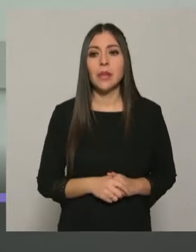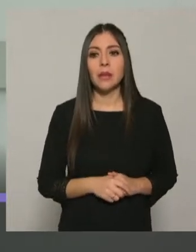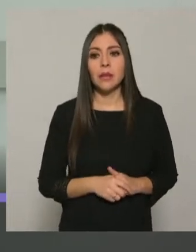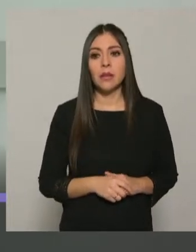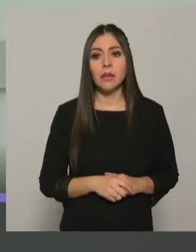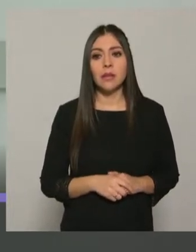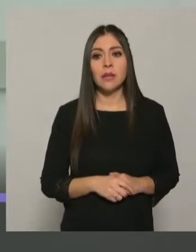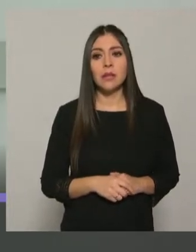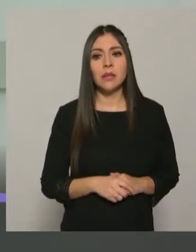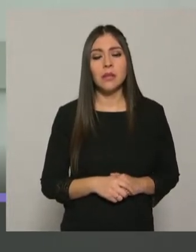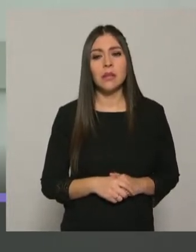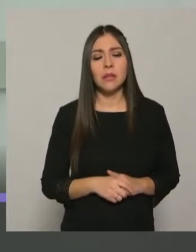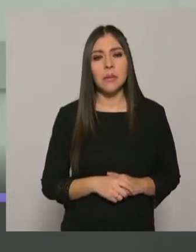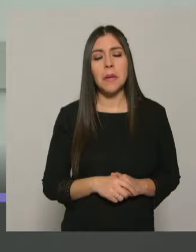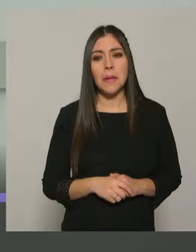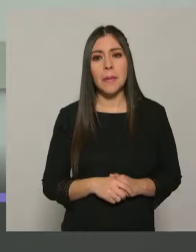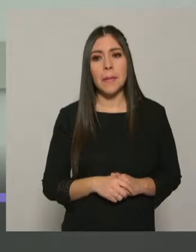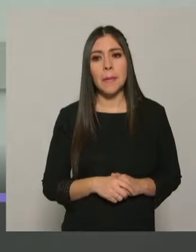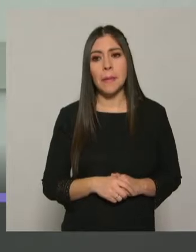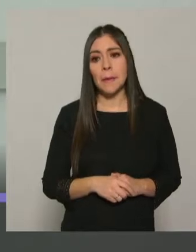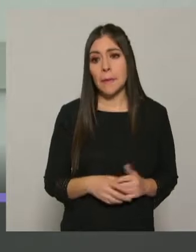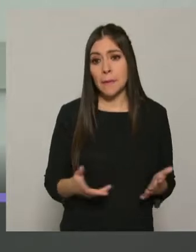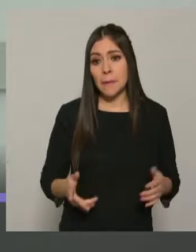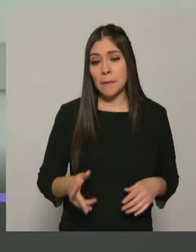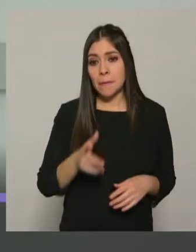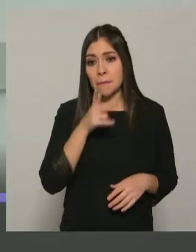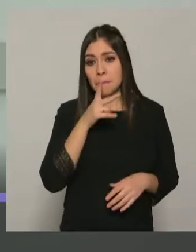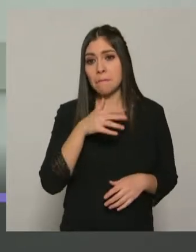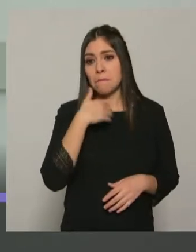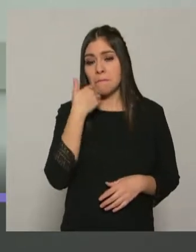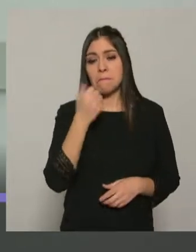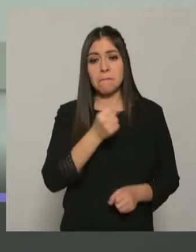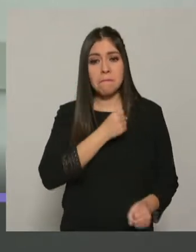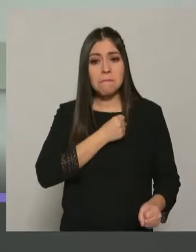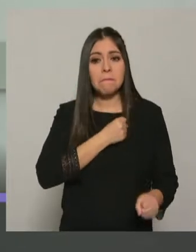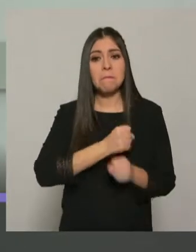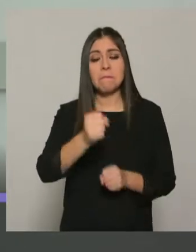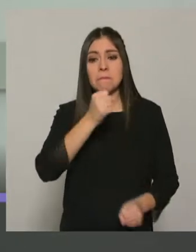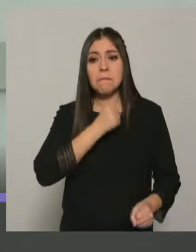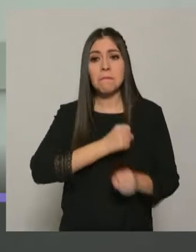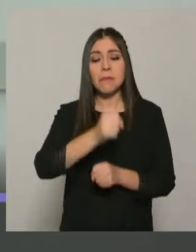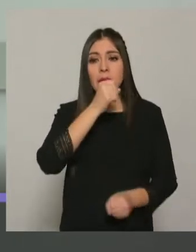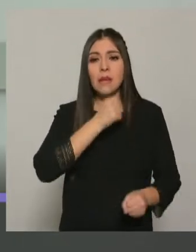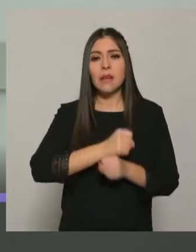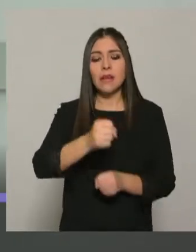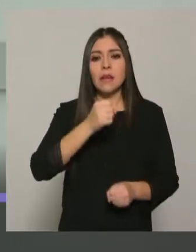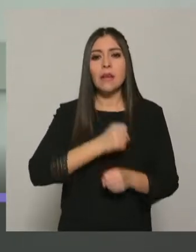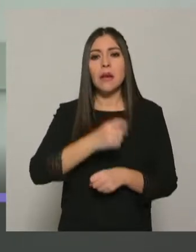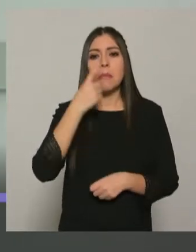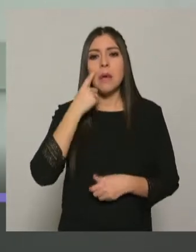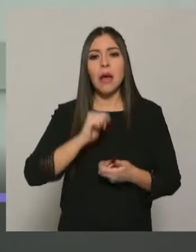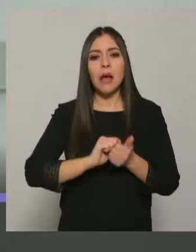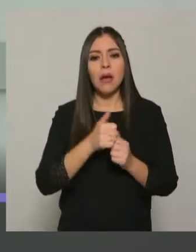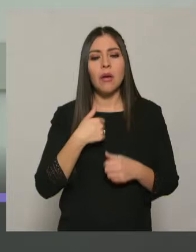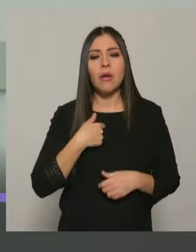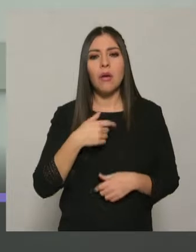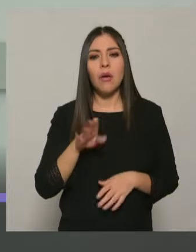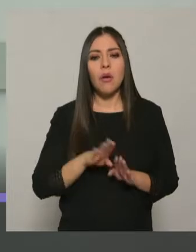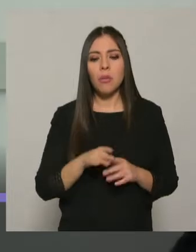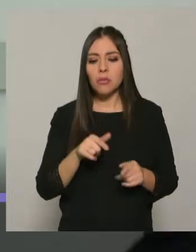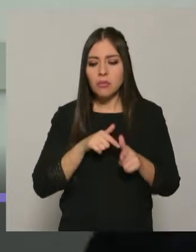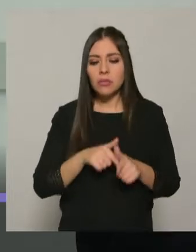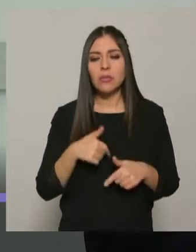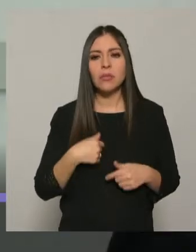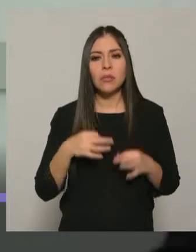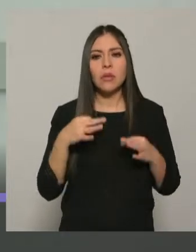Y sí, optó precisamente por intentar masculinizarme a golpes, ¿no? O sea, el pobre señor pues, ya no está por acá dando lata, ¿no? Pero yo le